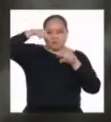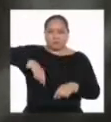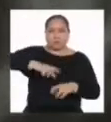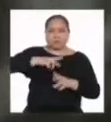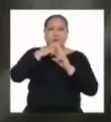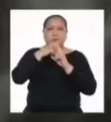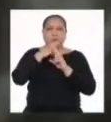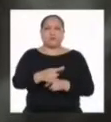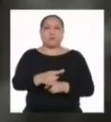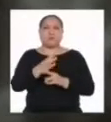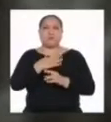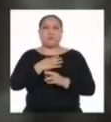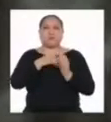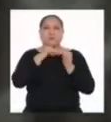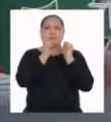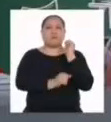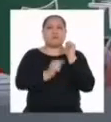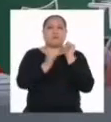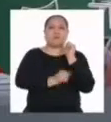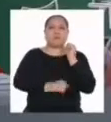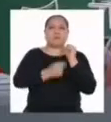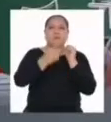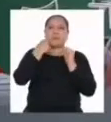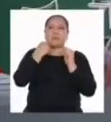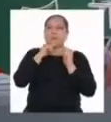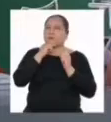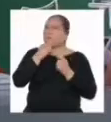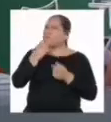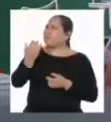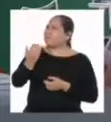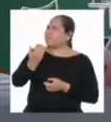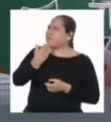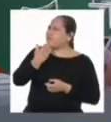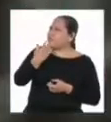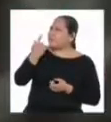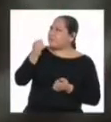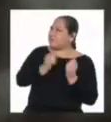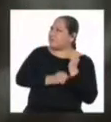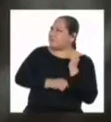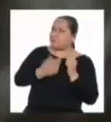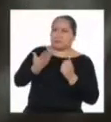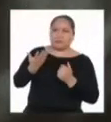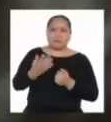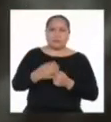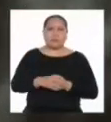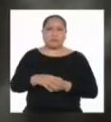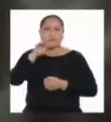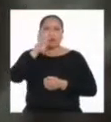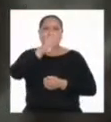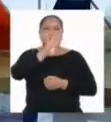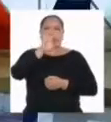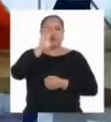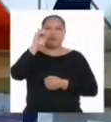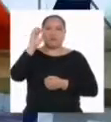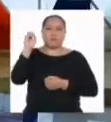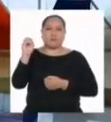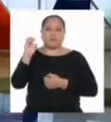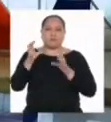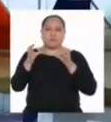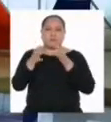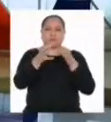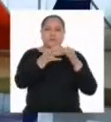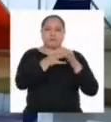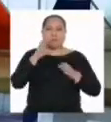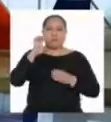en representación de mis hermanos y hermanas. ¿De qué hermanas y hermanos hablas? Hablo de las casi 400 especies de